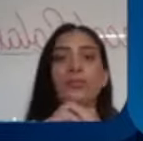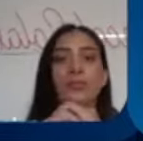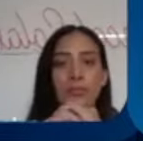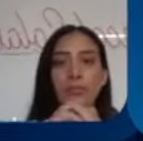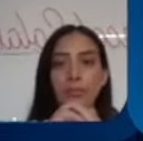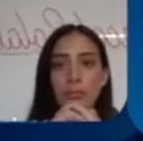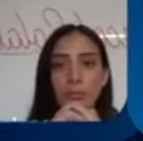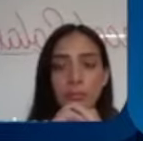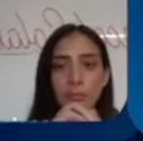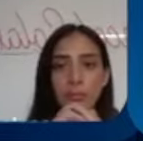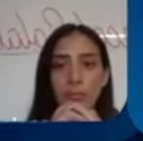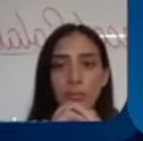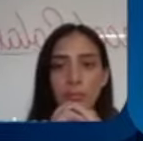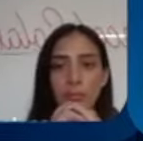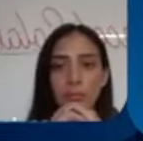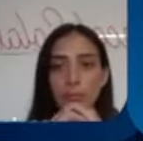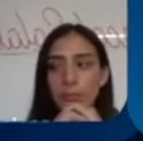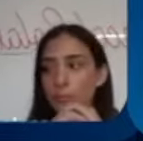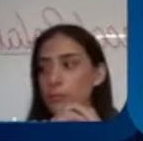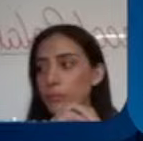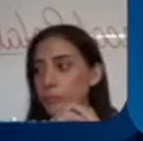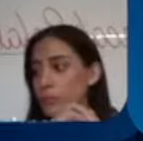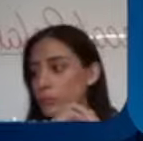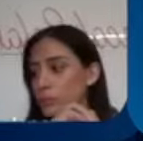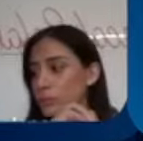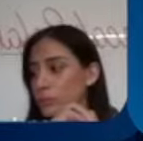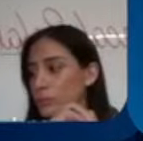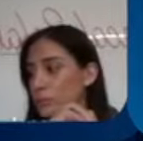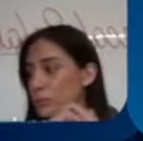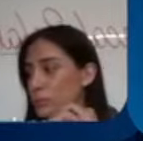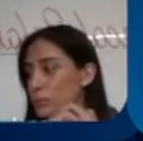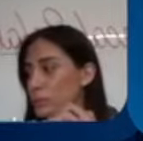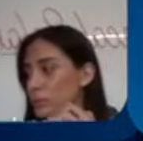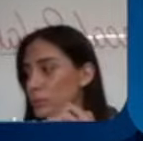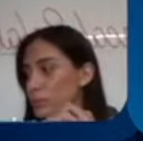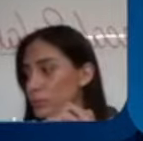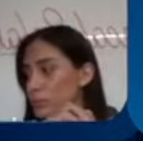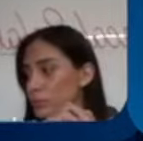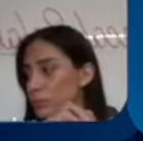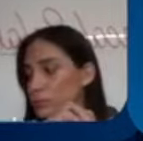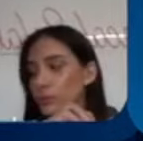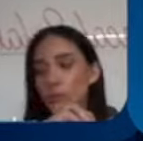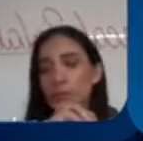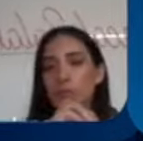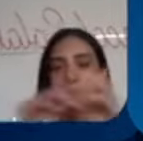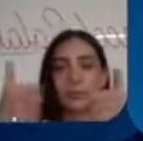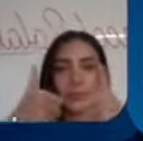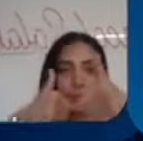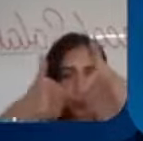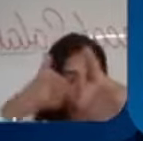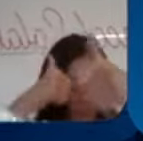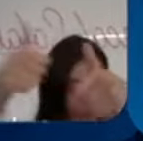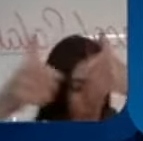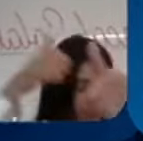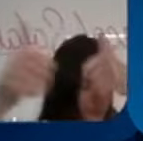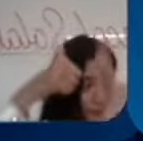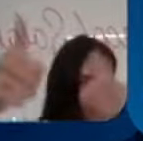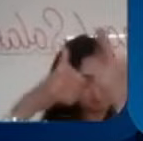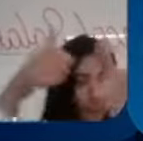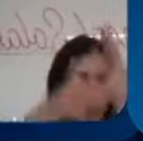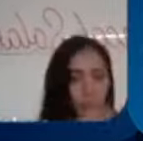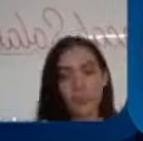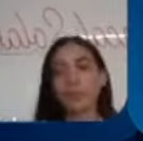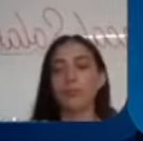de México es Noticia, en donde es ahí prácticamente todos y cada uno de los días estamos haciendo este tipo de ejercicios informativos para tal cual